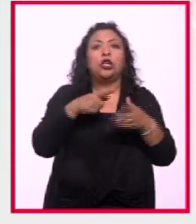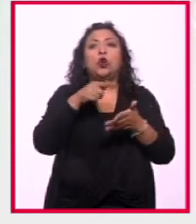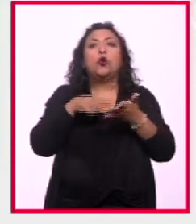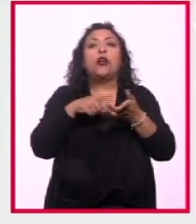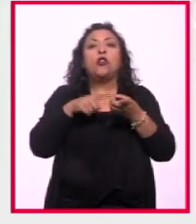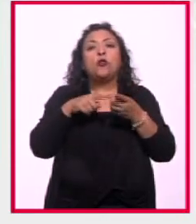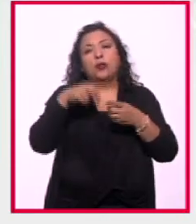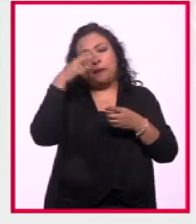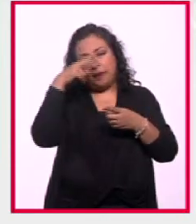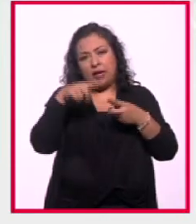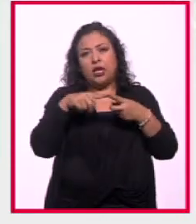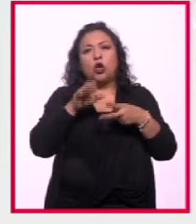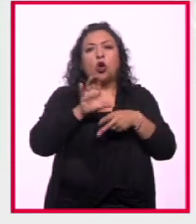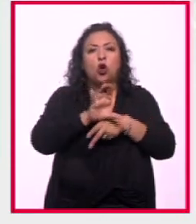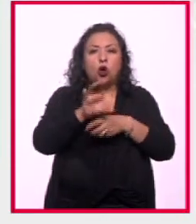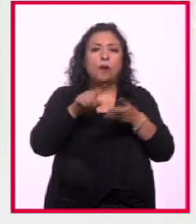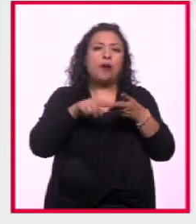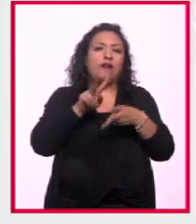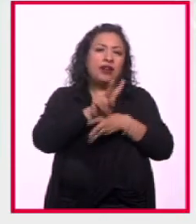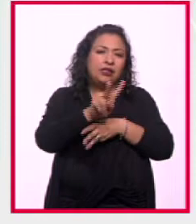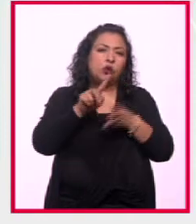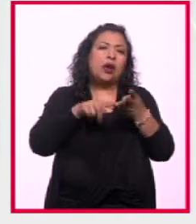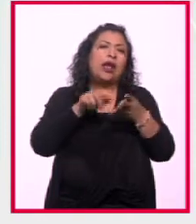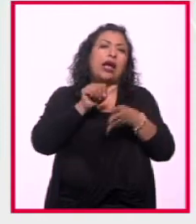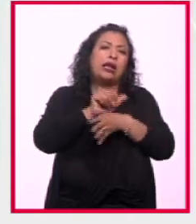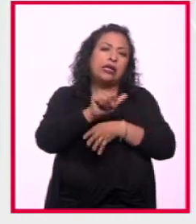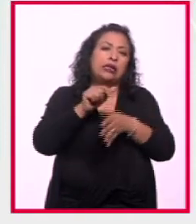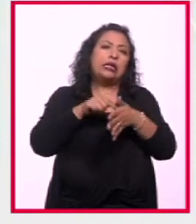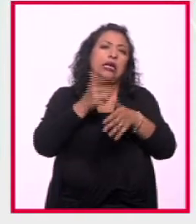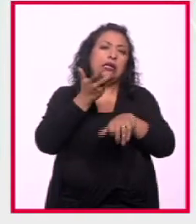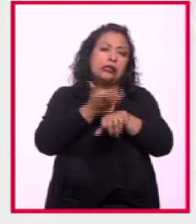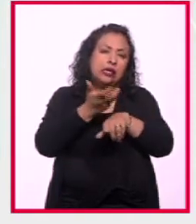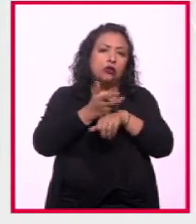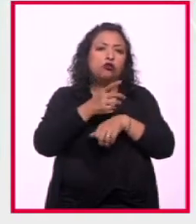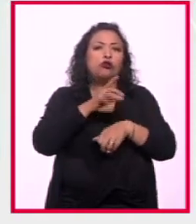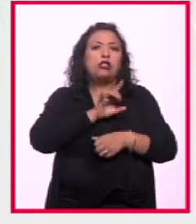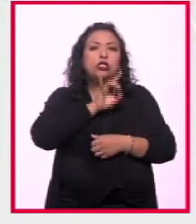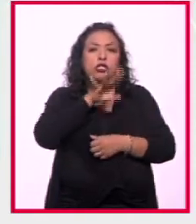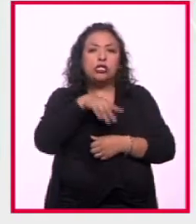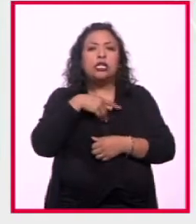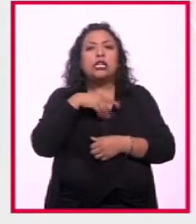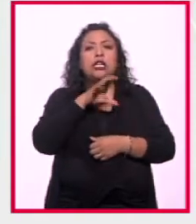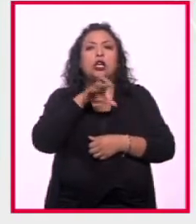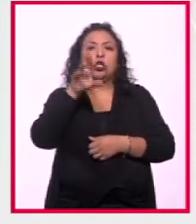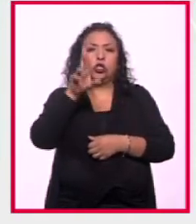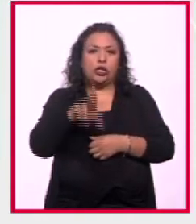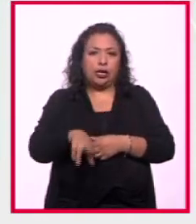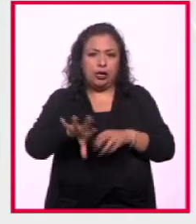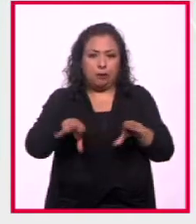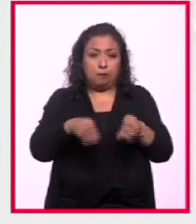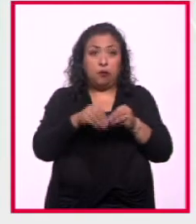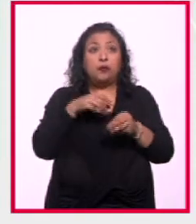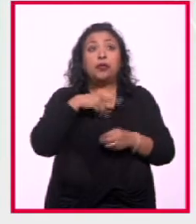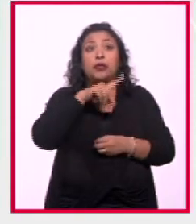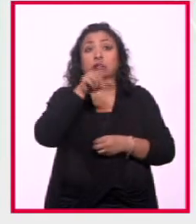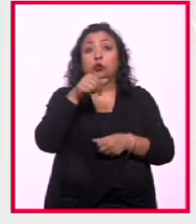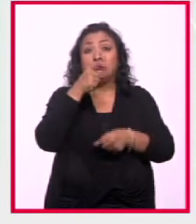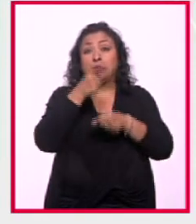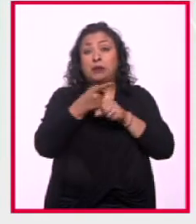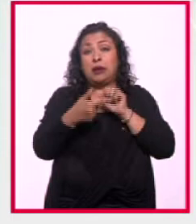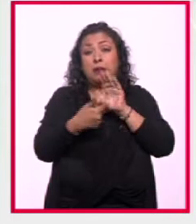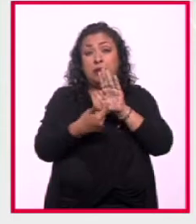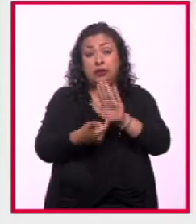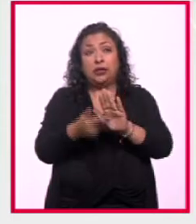de méxico colombia venezuela argentina estados unidos chile y costa rica después de su primera presentación